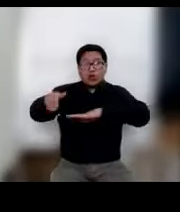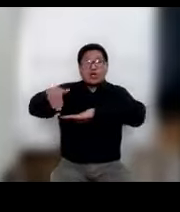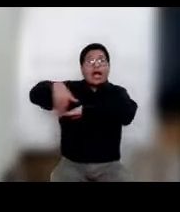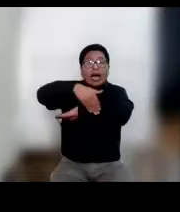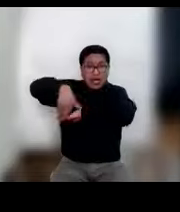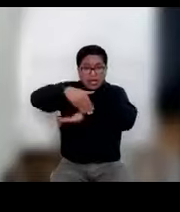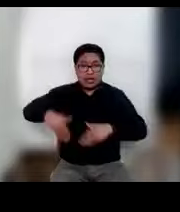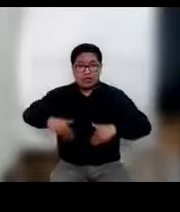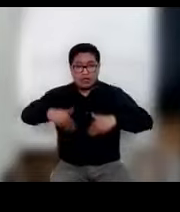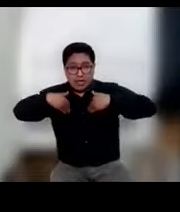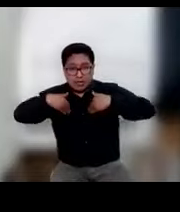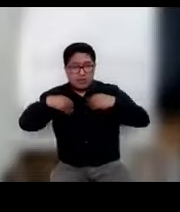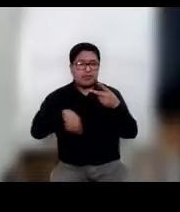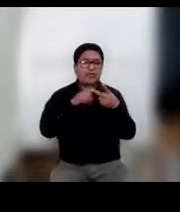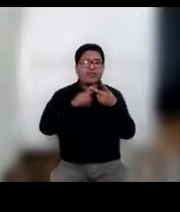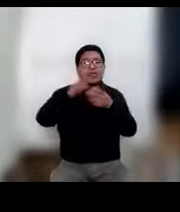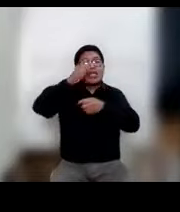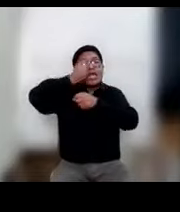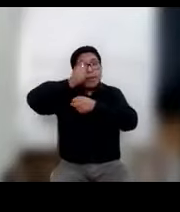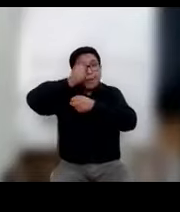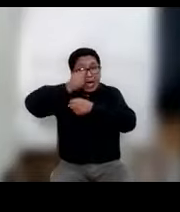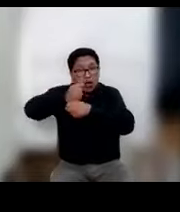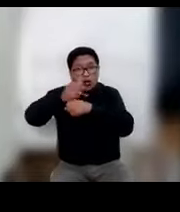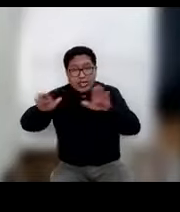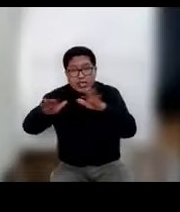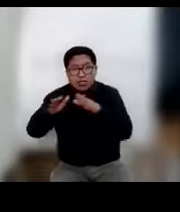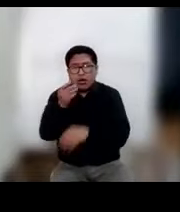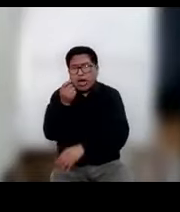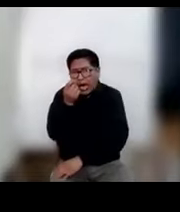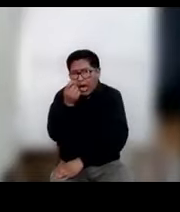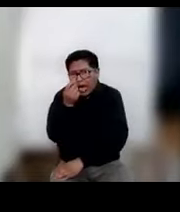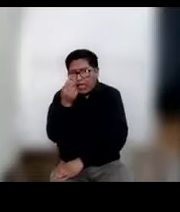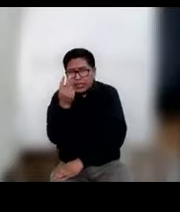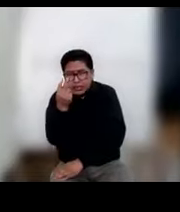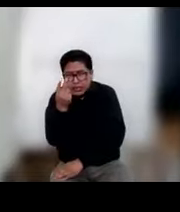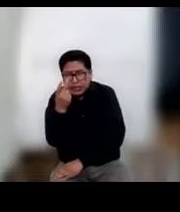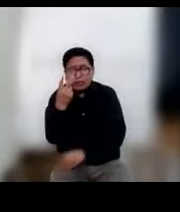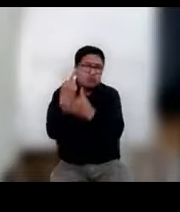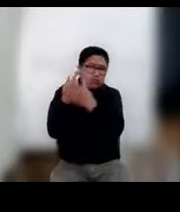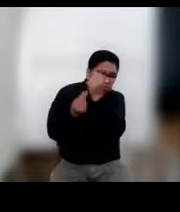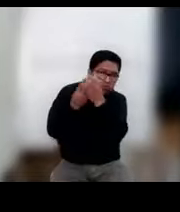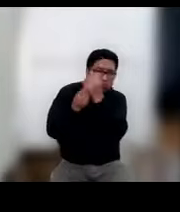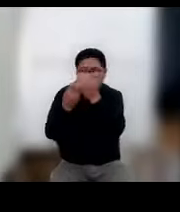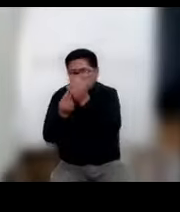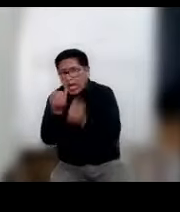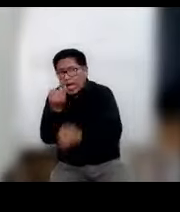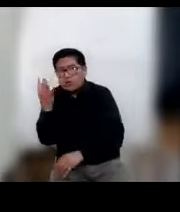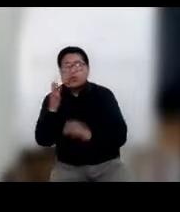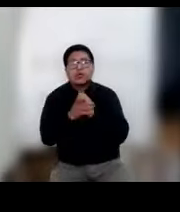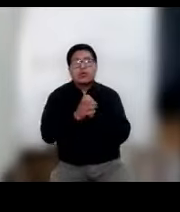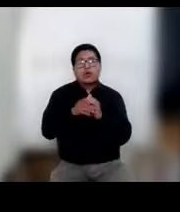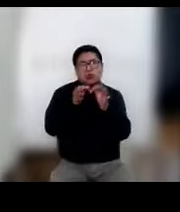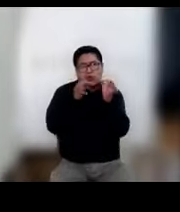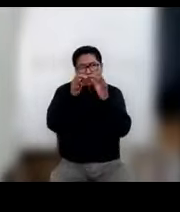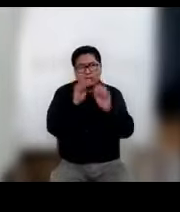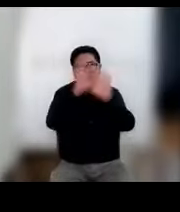trabajo infantil que son dos cosas diferentes que en aguda tos y se cruzan es cierto pero hay una diferencia